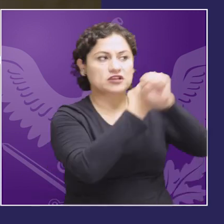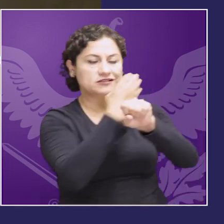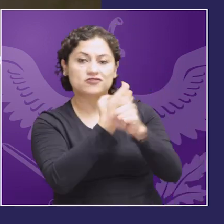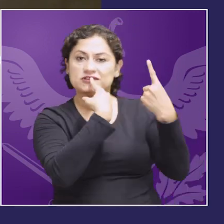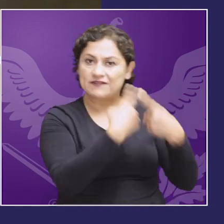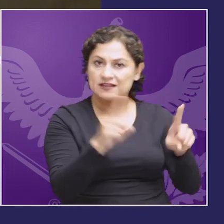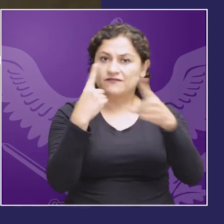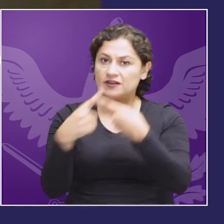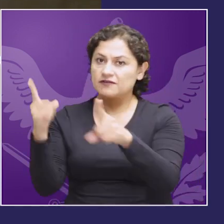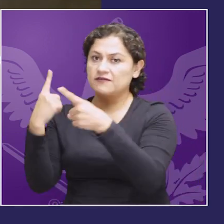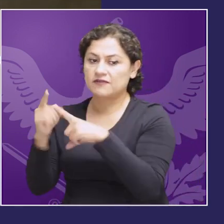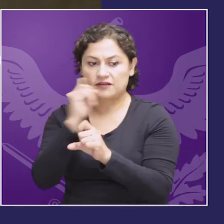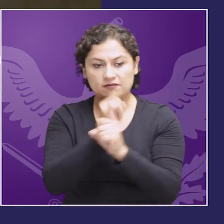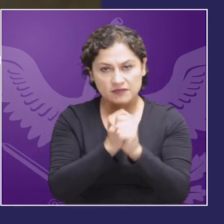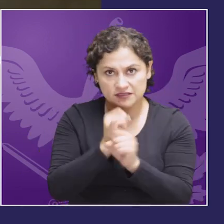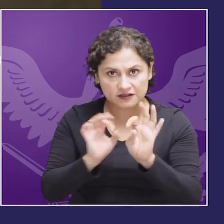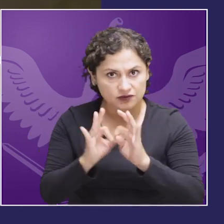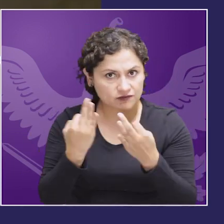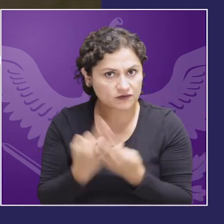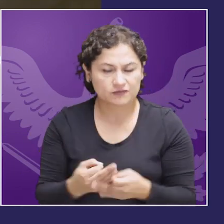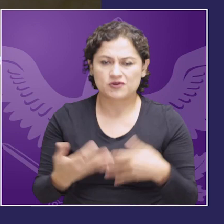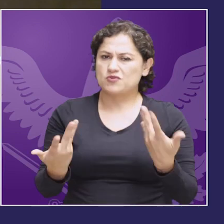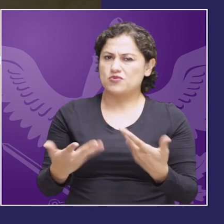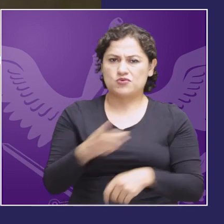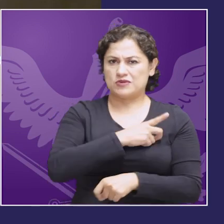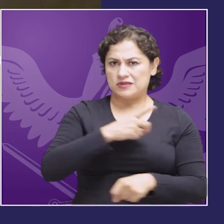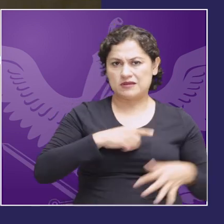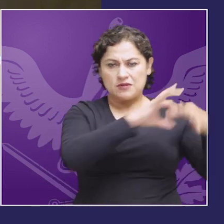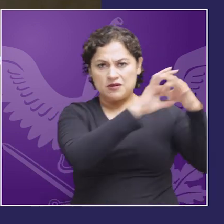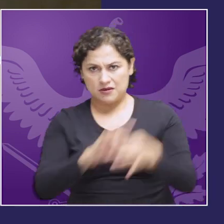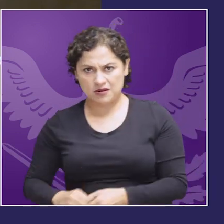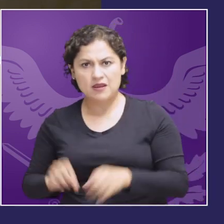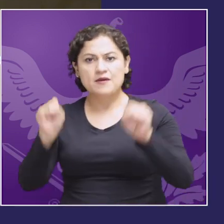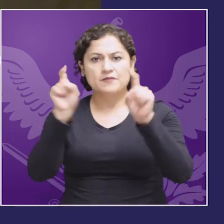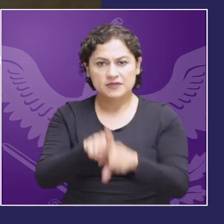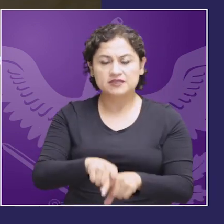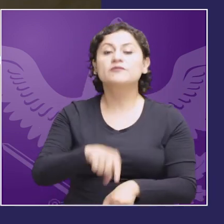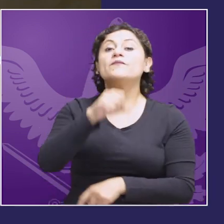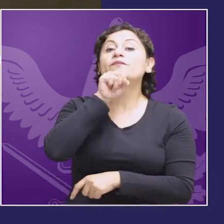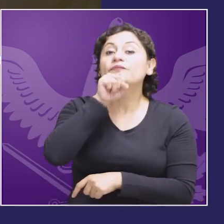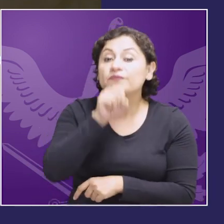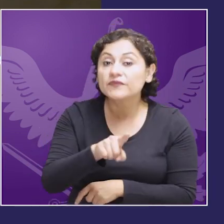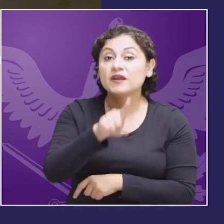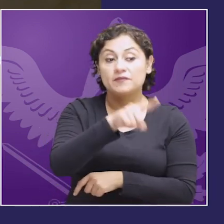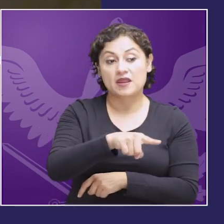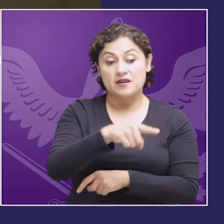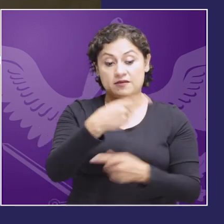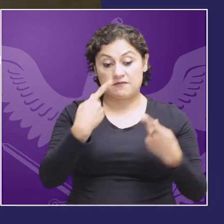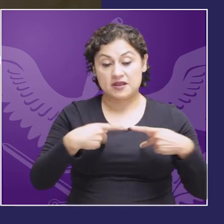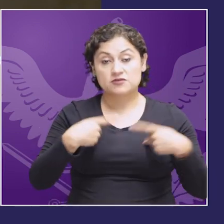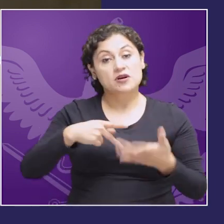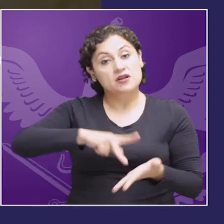es fundamental, unificar los protocolos de investigación, tenemos 32 protocolos de investigación,